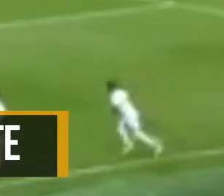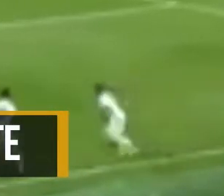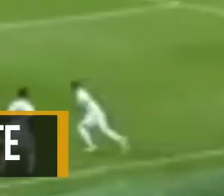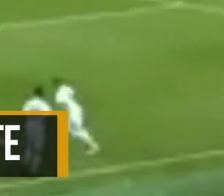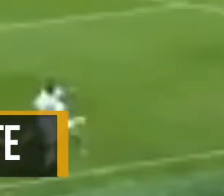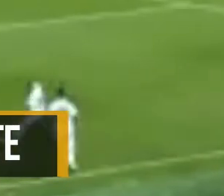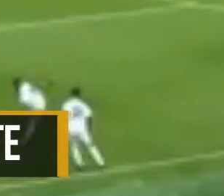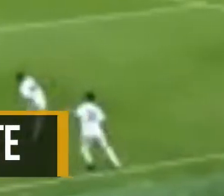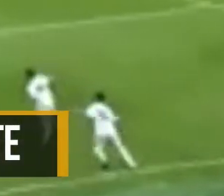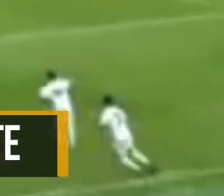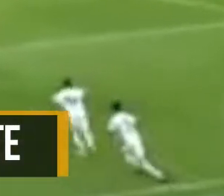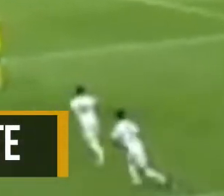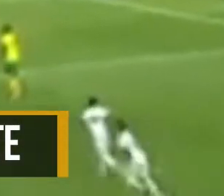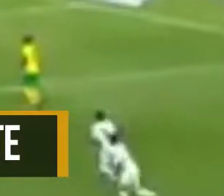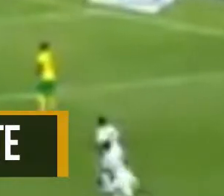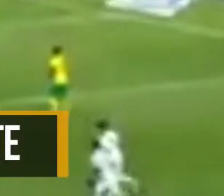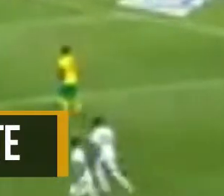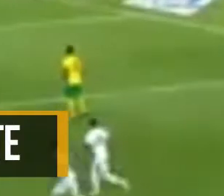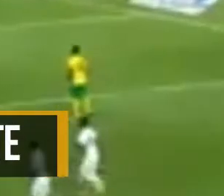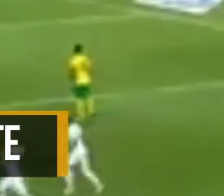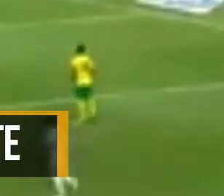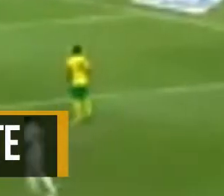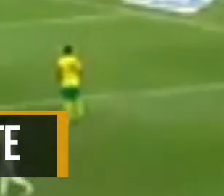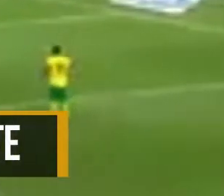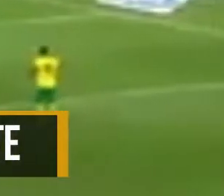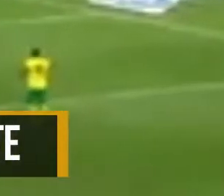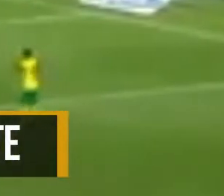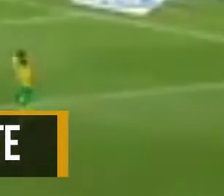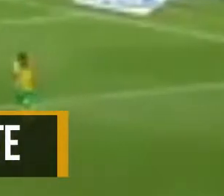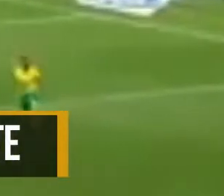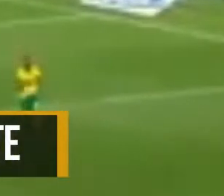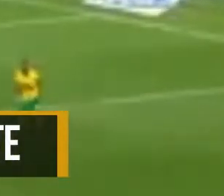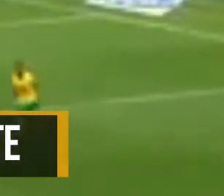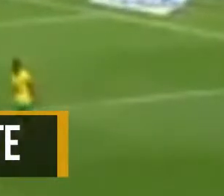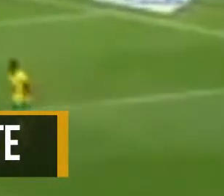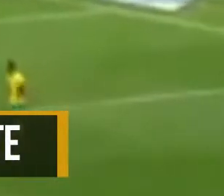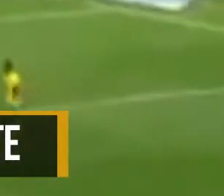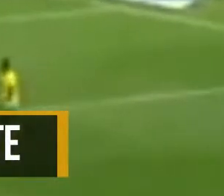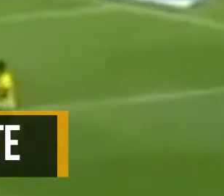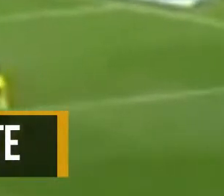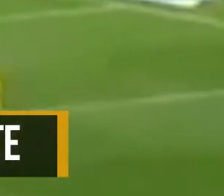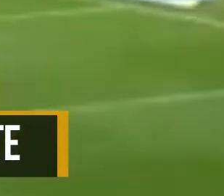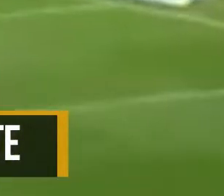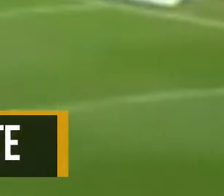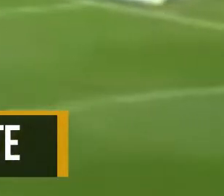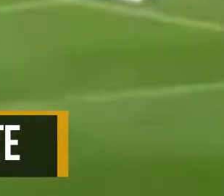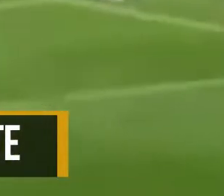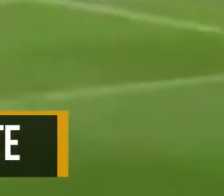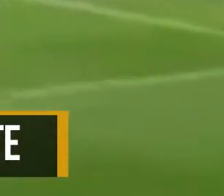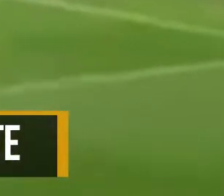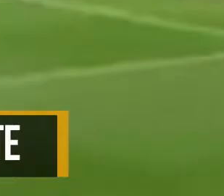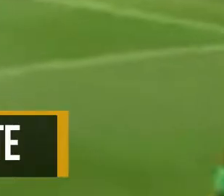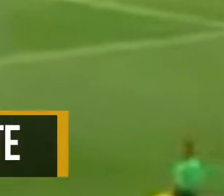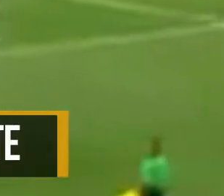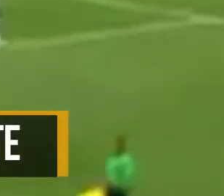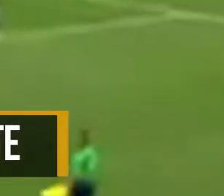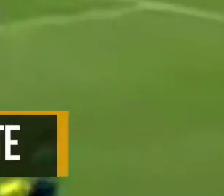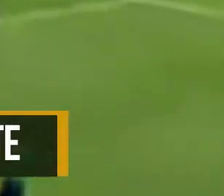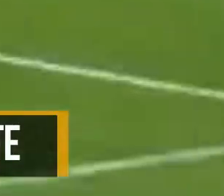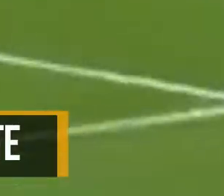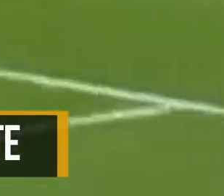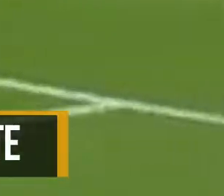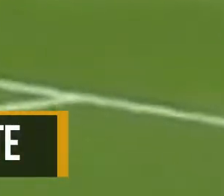quedaron en la casilla 17 en la jornada 12 recibirán en el daniel villa zapata independiente medellín fecha en la que aún no se ha